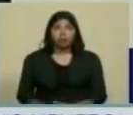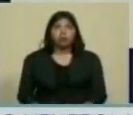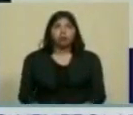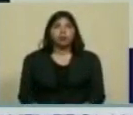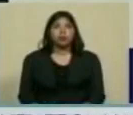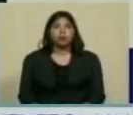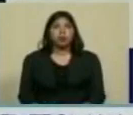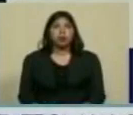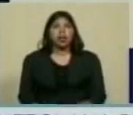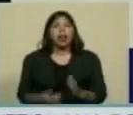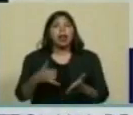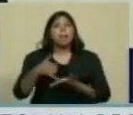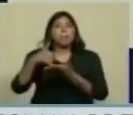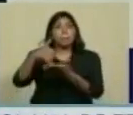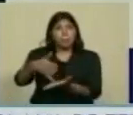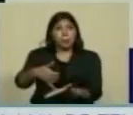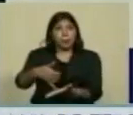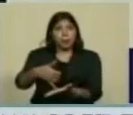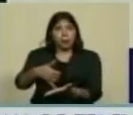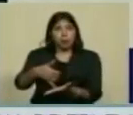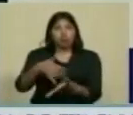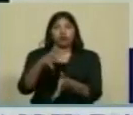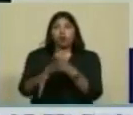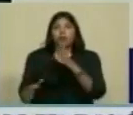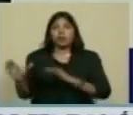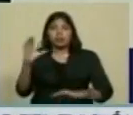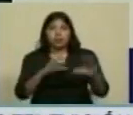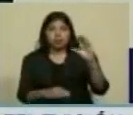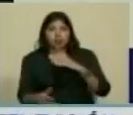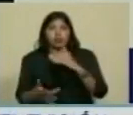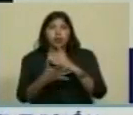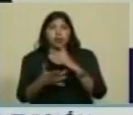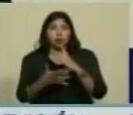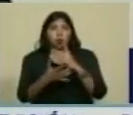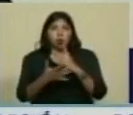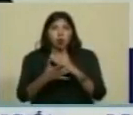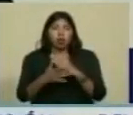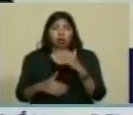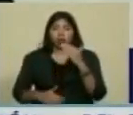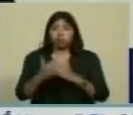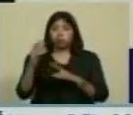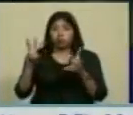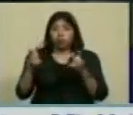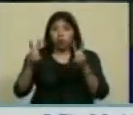el Premio Nacional de Ciencia, Tecnología e Innovación.